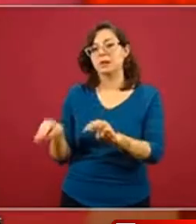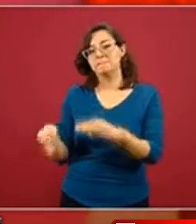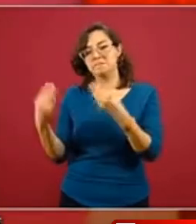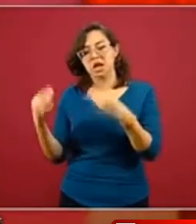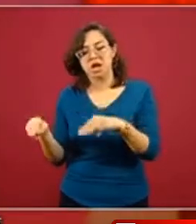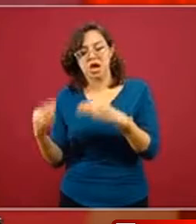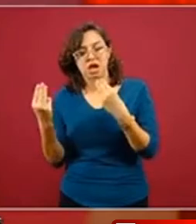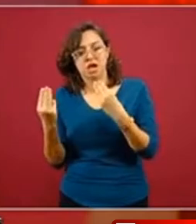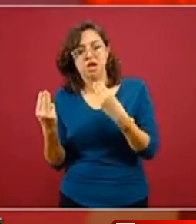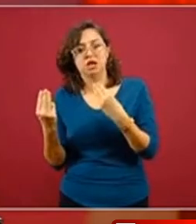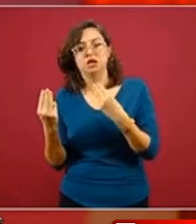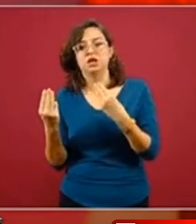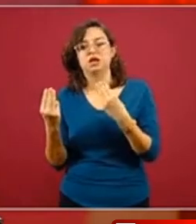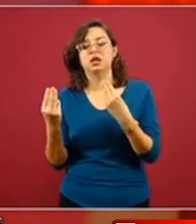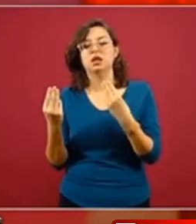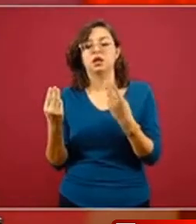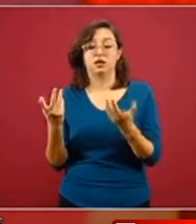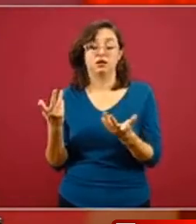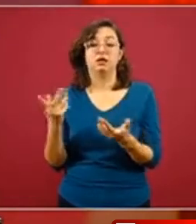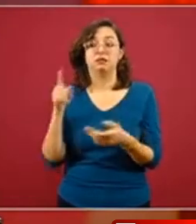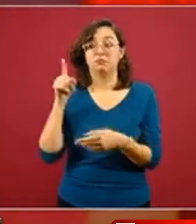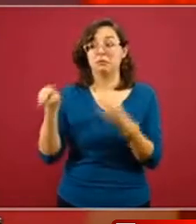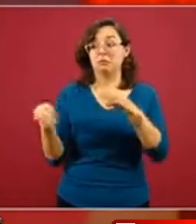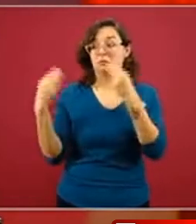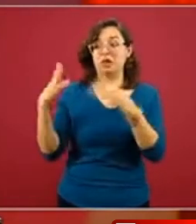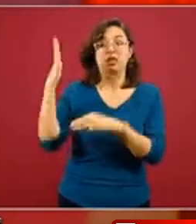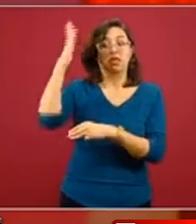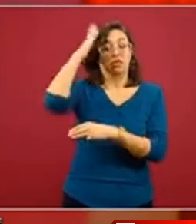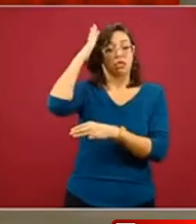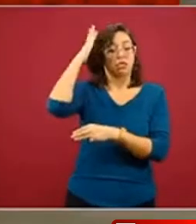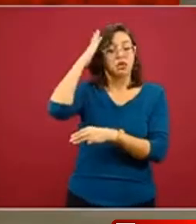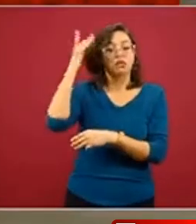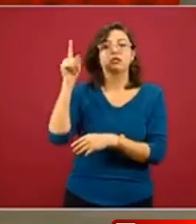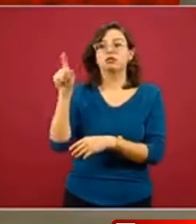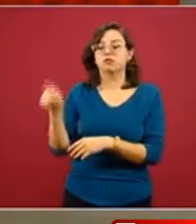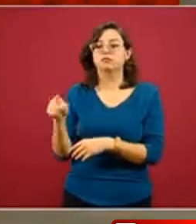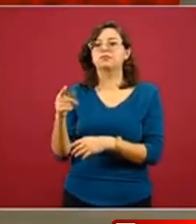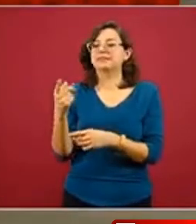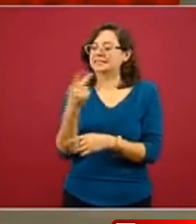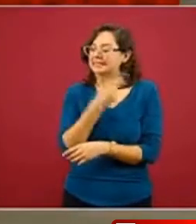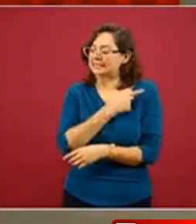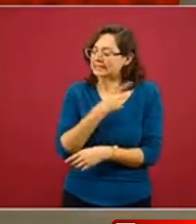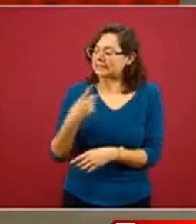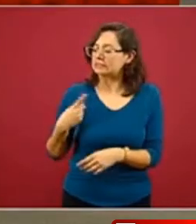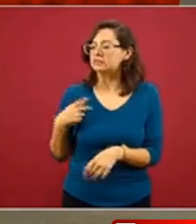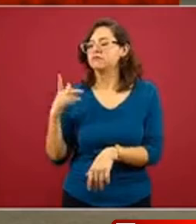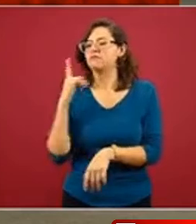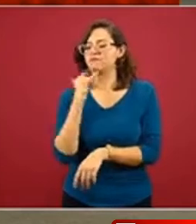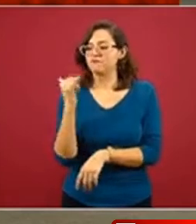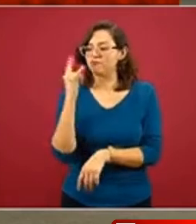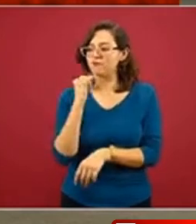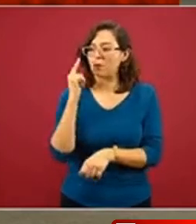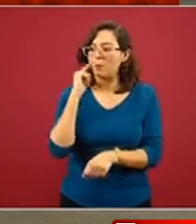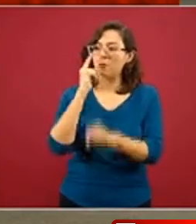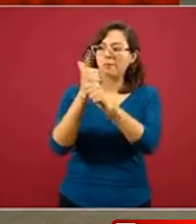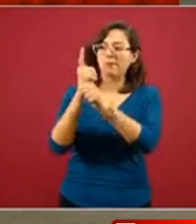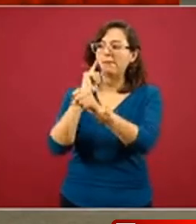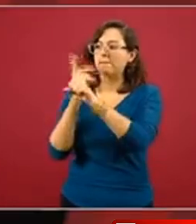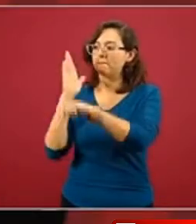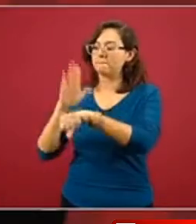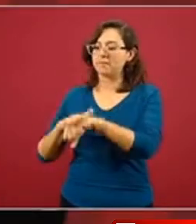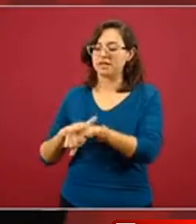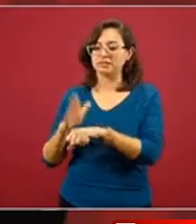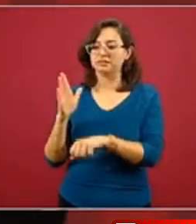mercados, destacadamente la central de abastos, en donde se requiere un esfuerzo específico para detectar a las